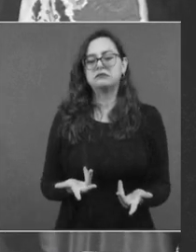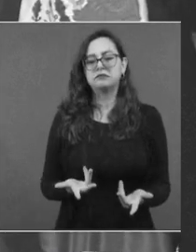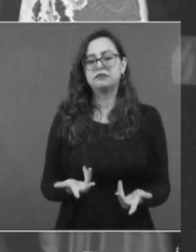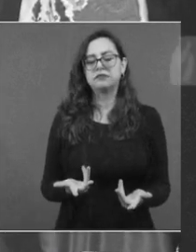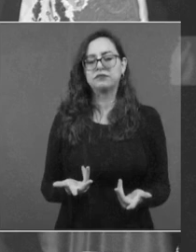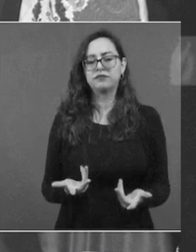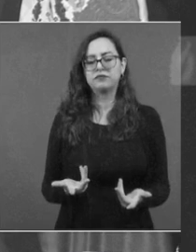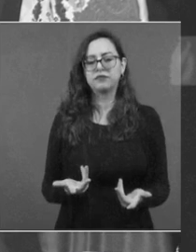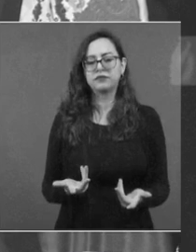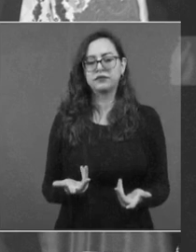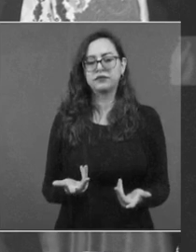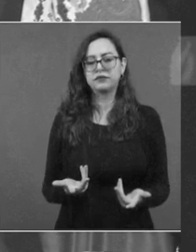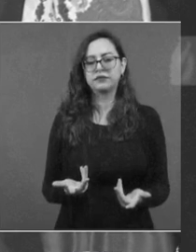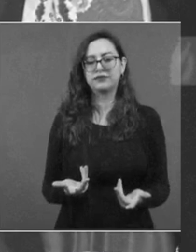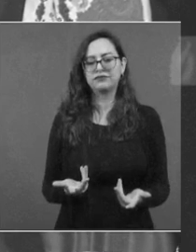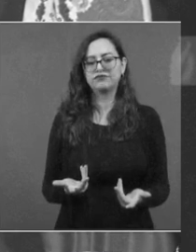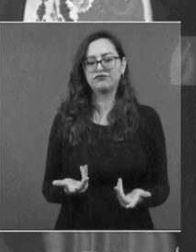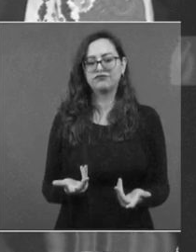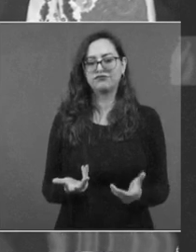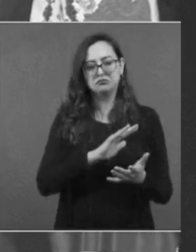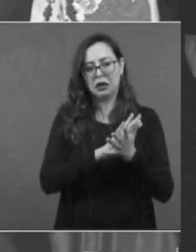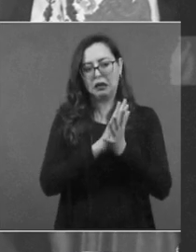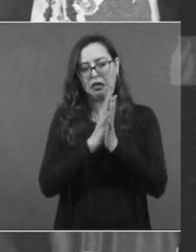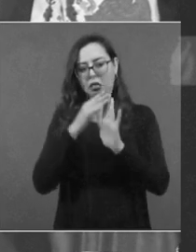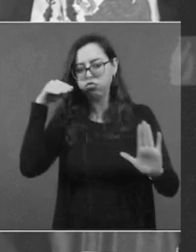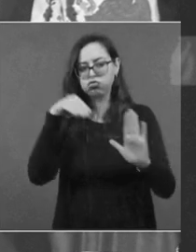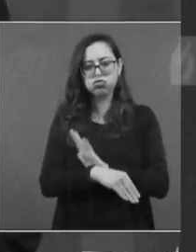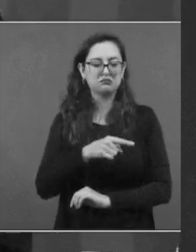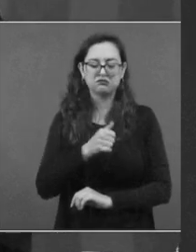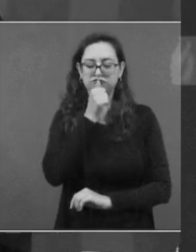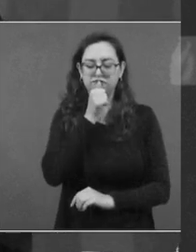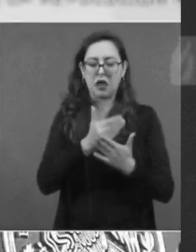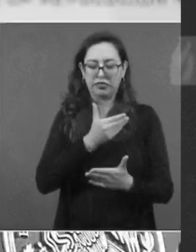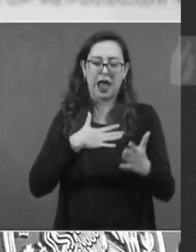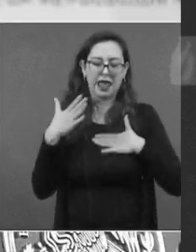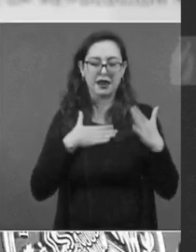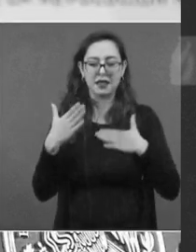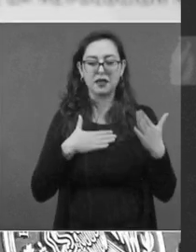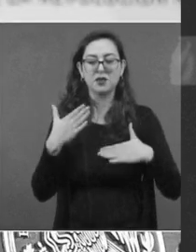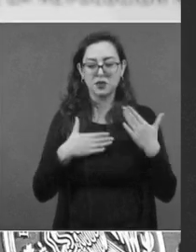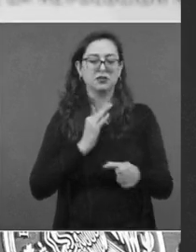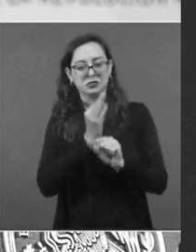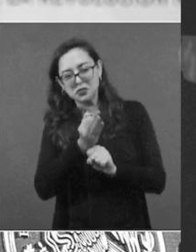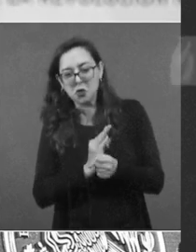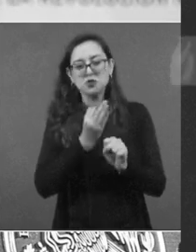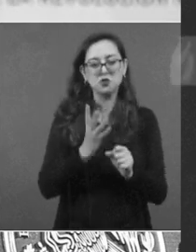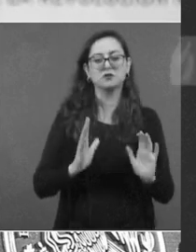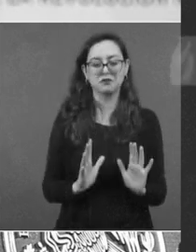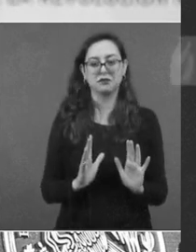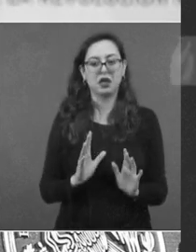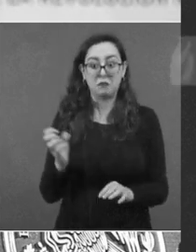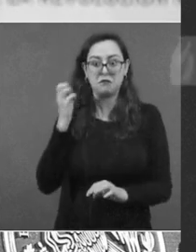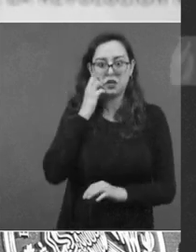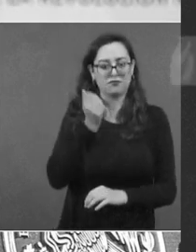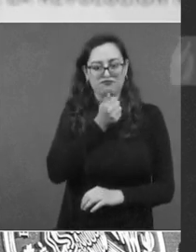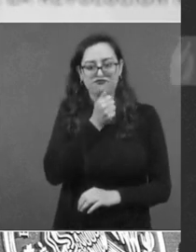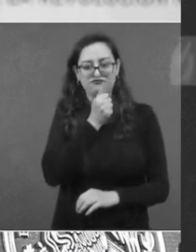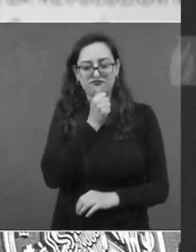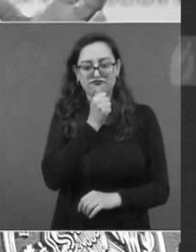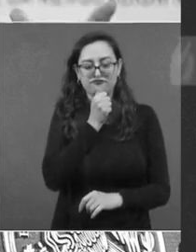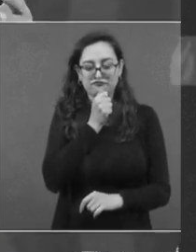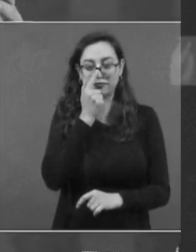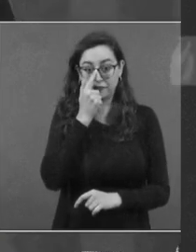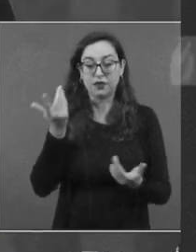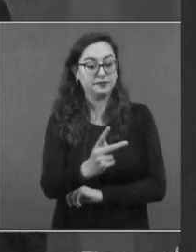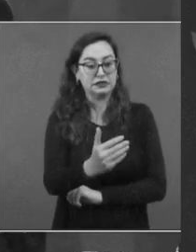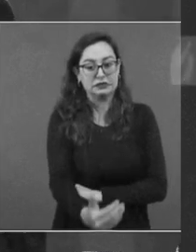fresco, no estaba como se puso después, endurecido y amargado. Y tenía sentido el humor, porque se me vuelven a lanzar